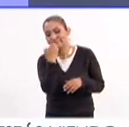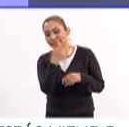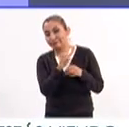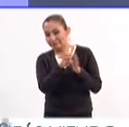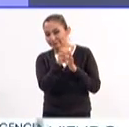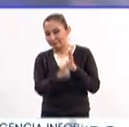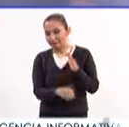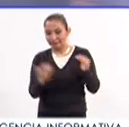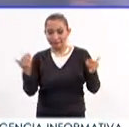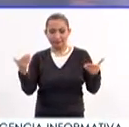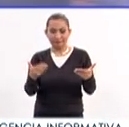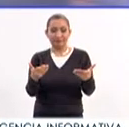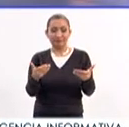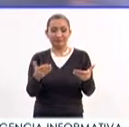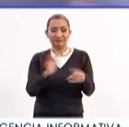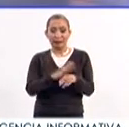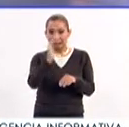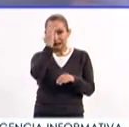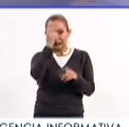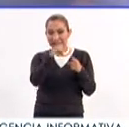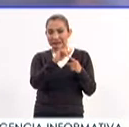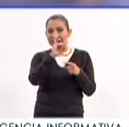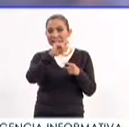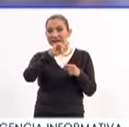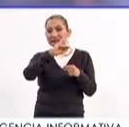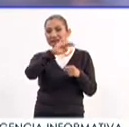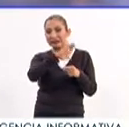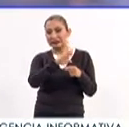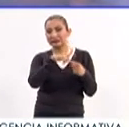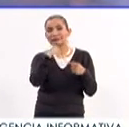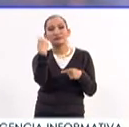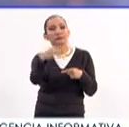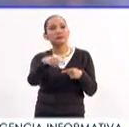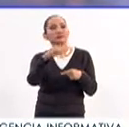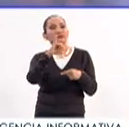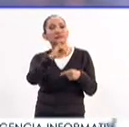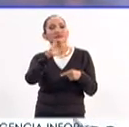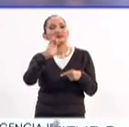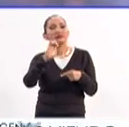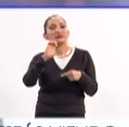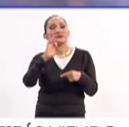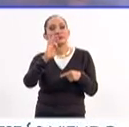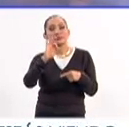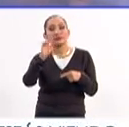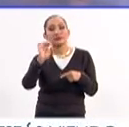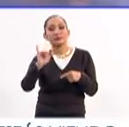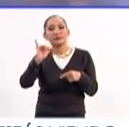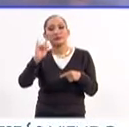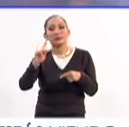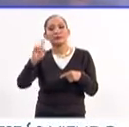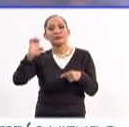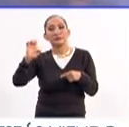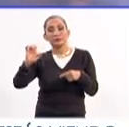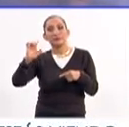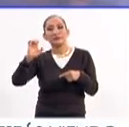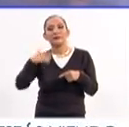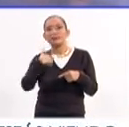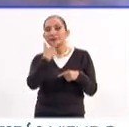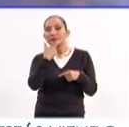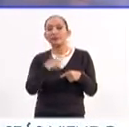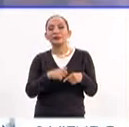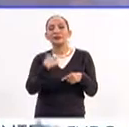referencia, el más conocido es el índice que se llama EFEPI, por sus siglas en inglés,